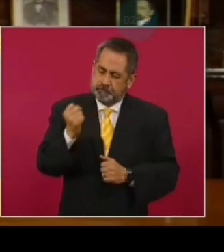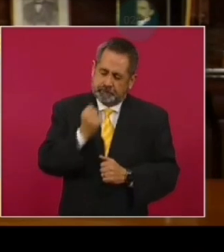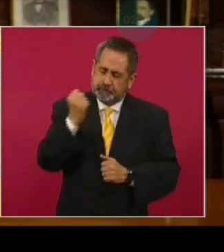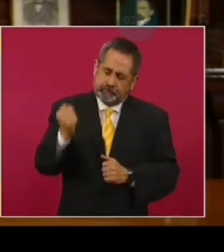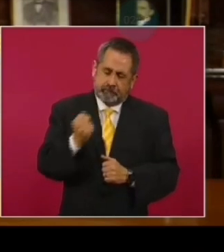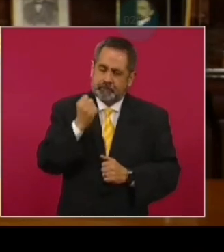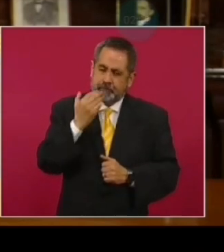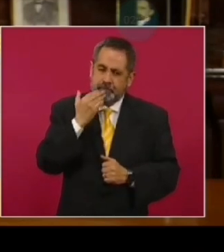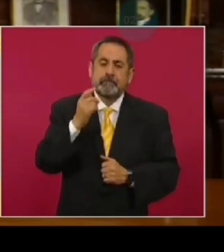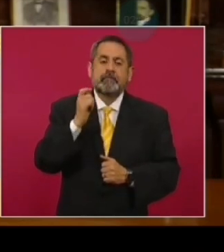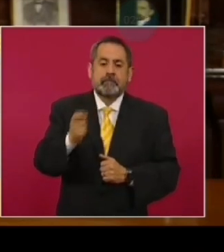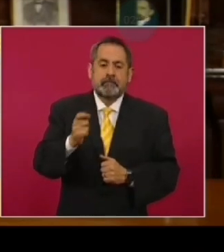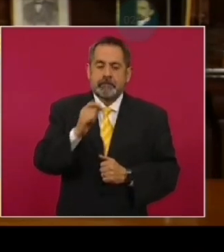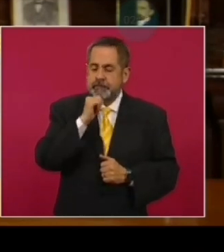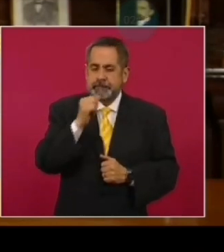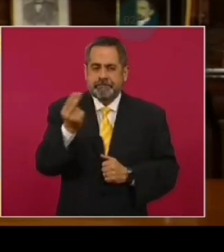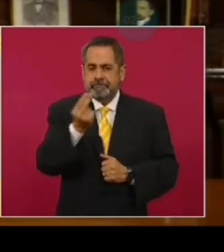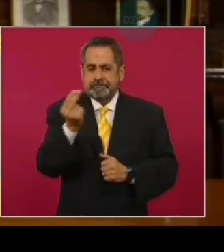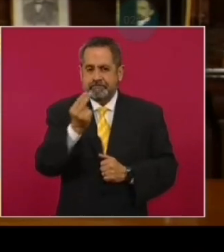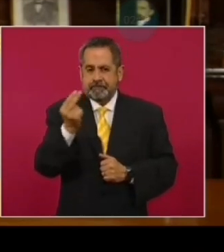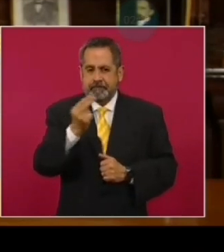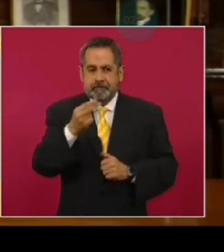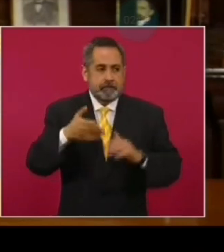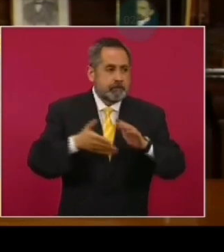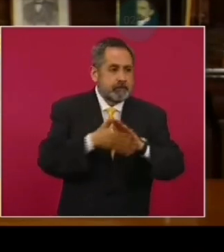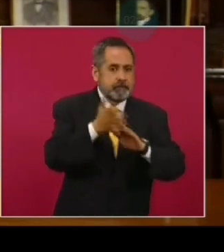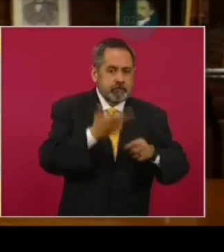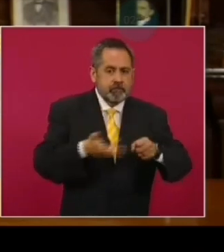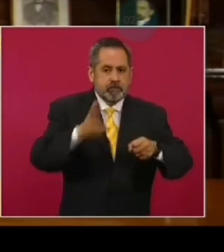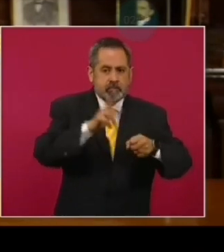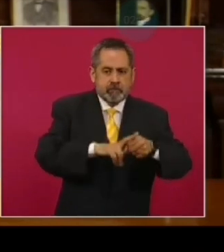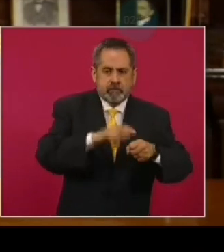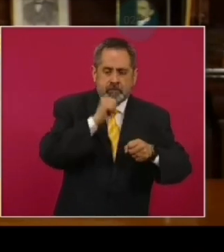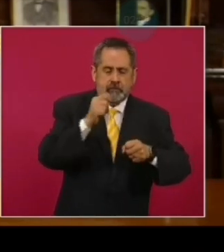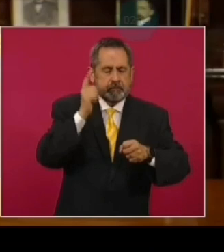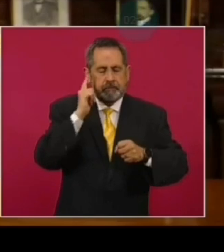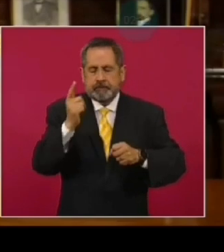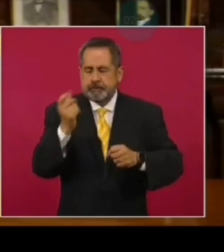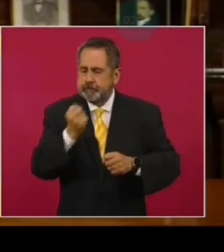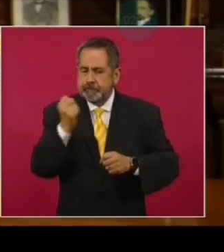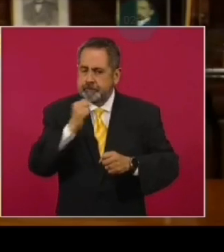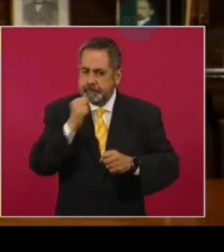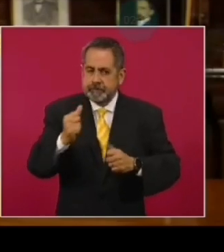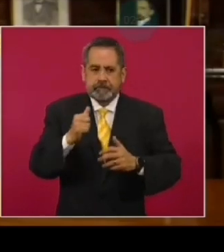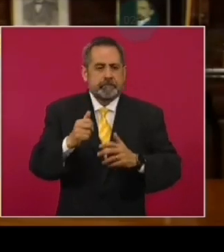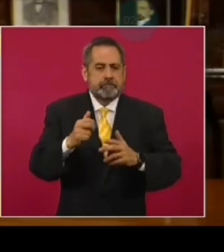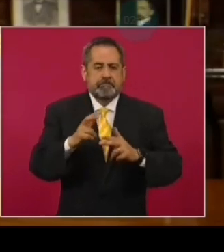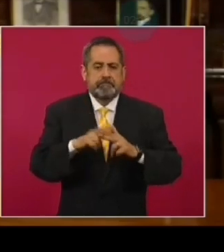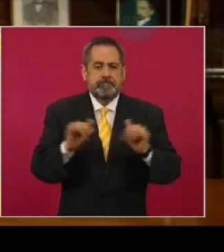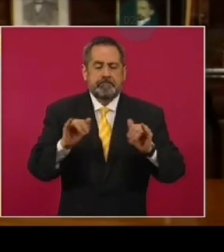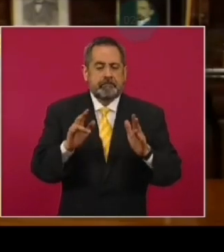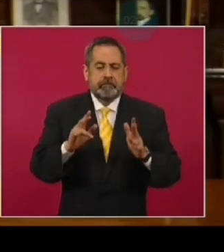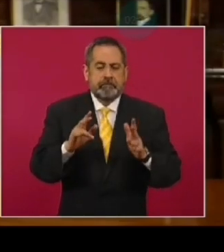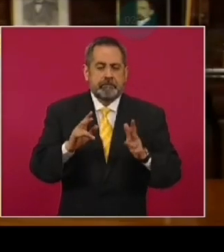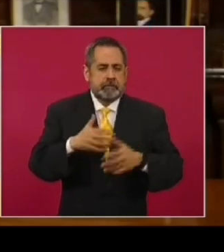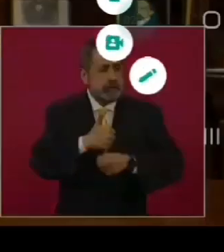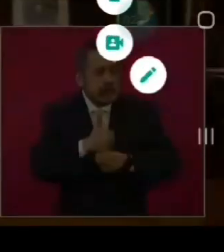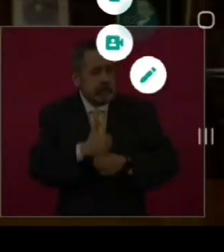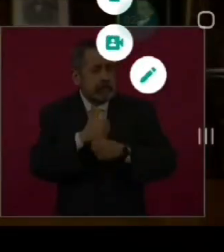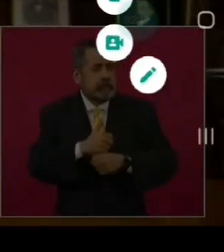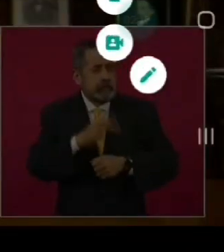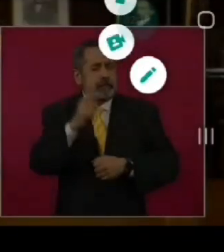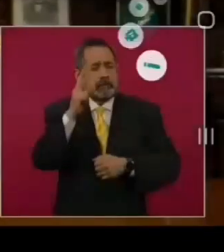afortunadamente no vamos a necesitar hospitalizarnos ni vamos a sufrir